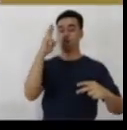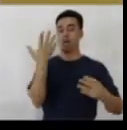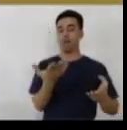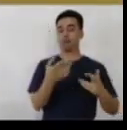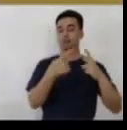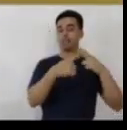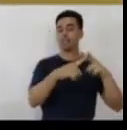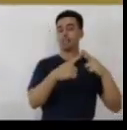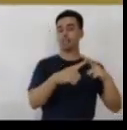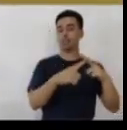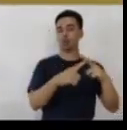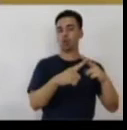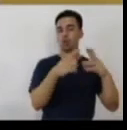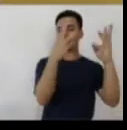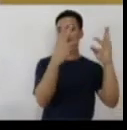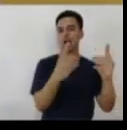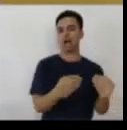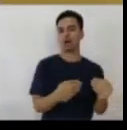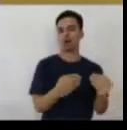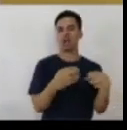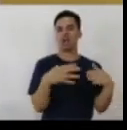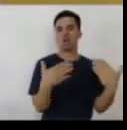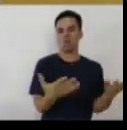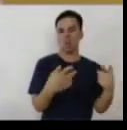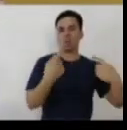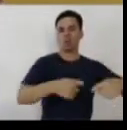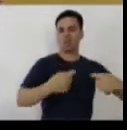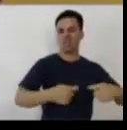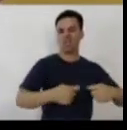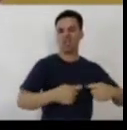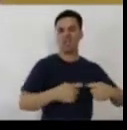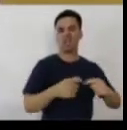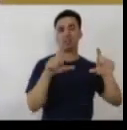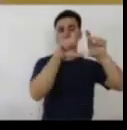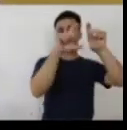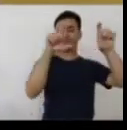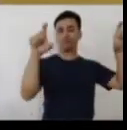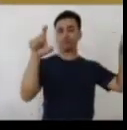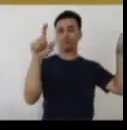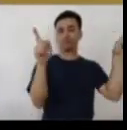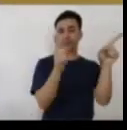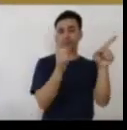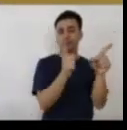a resolver, es decir, vamos a calcular cómo debieran